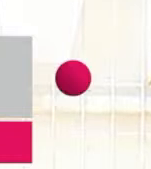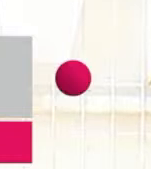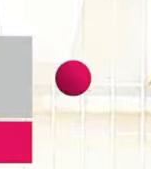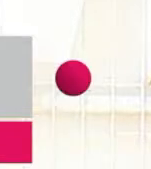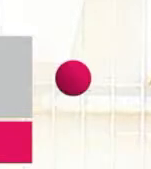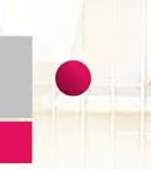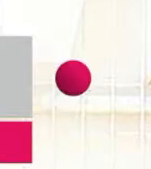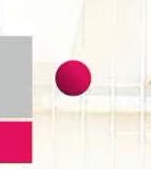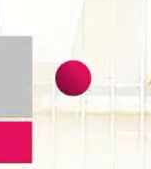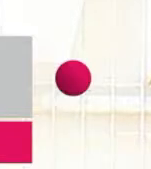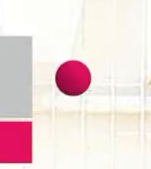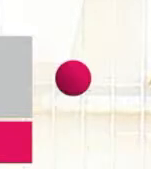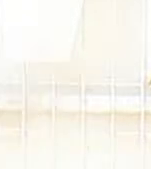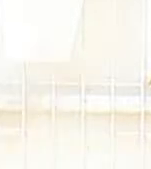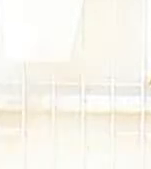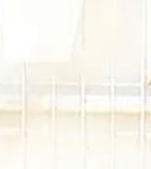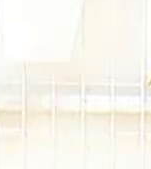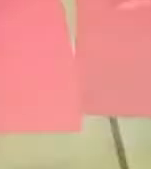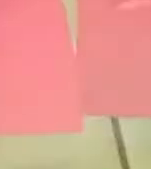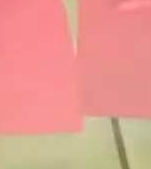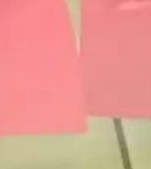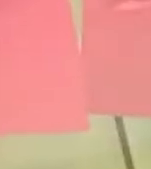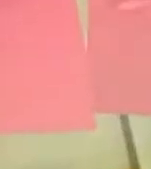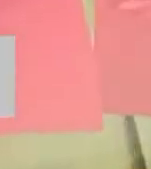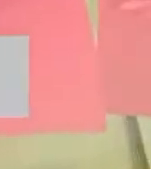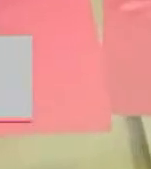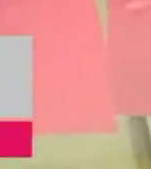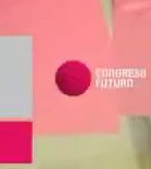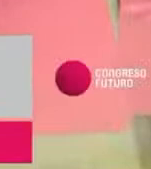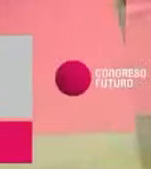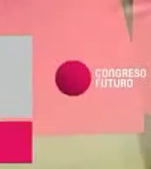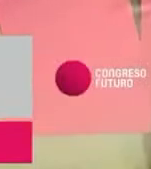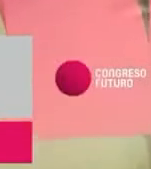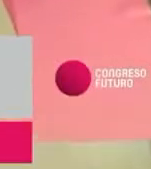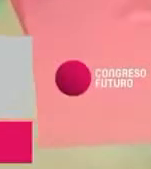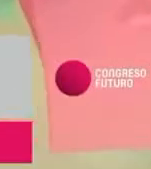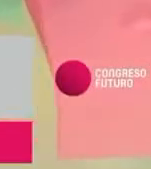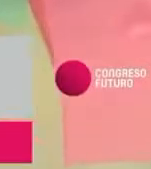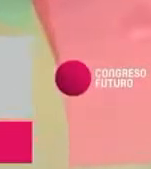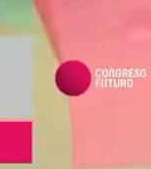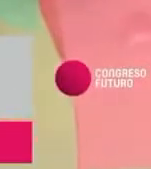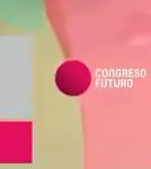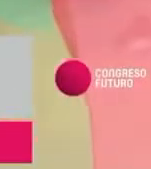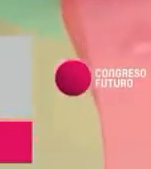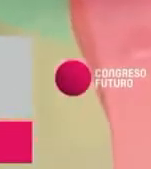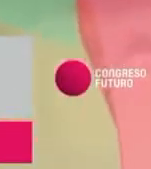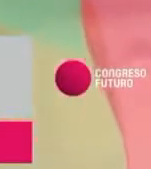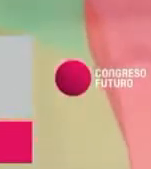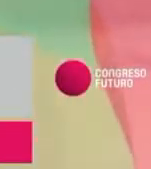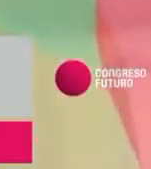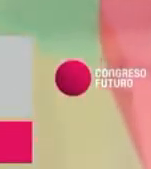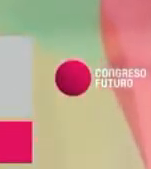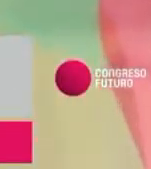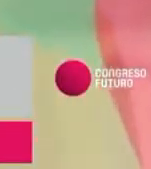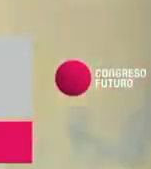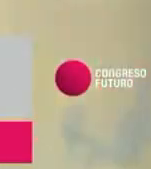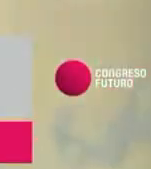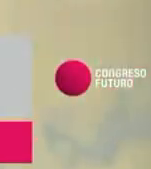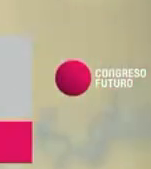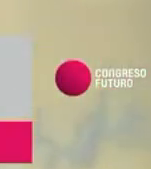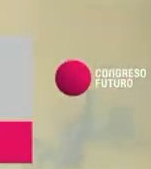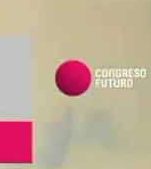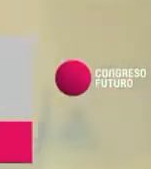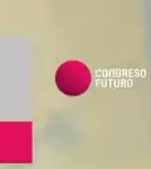y además descongestiona las ciudades. En la búsqueda de desarrollar y potenciar la innovación, la municipalidad junto